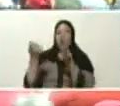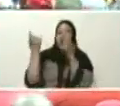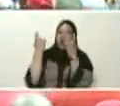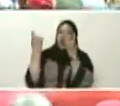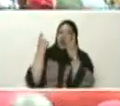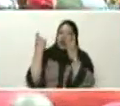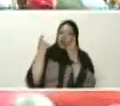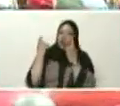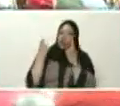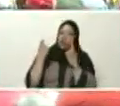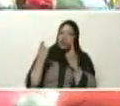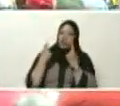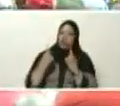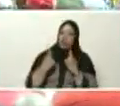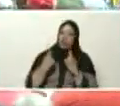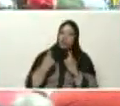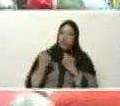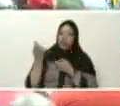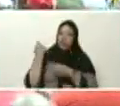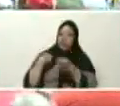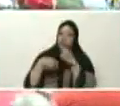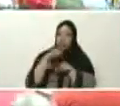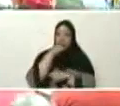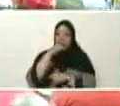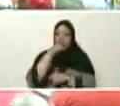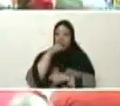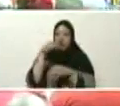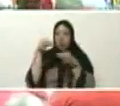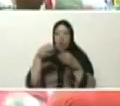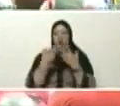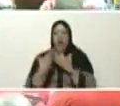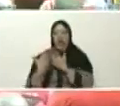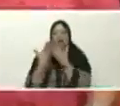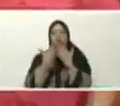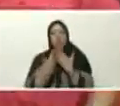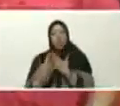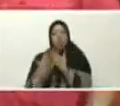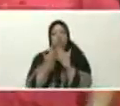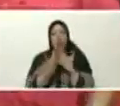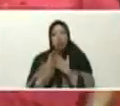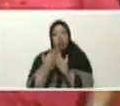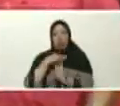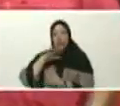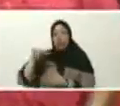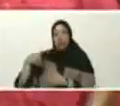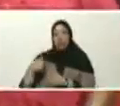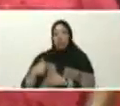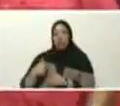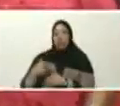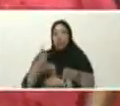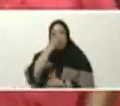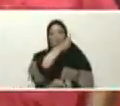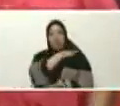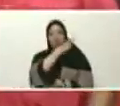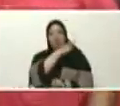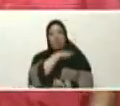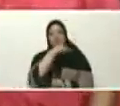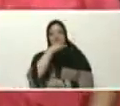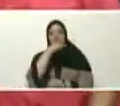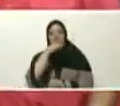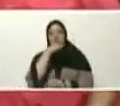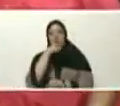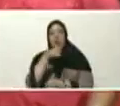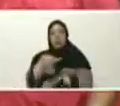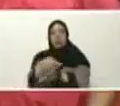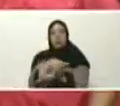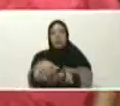formación para que este manual sea estudiado y asimilado por todos los jefes y jefas de